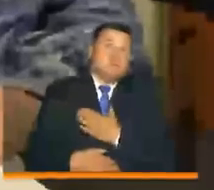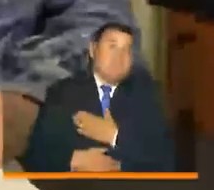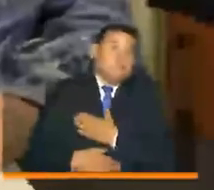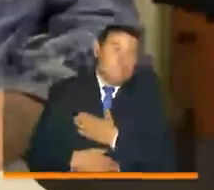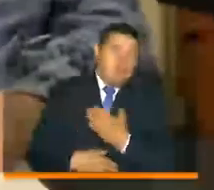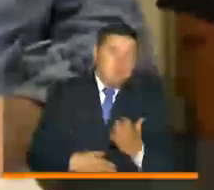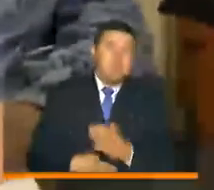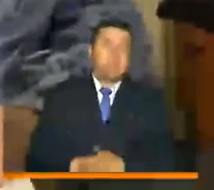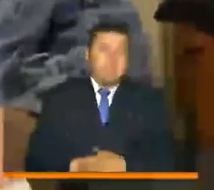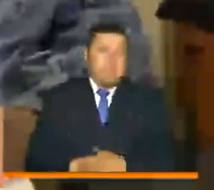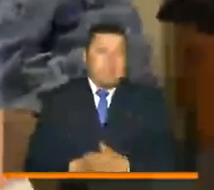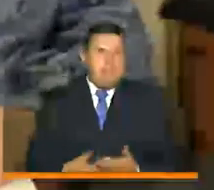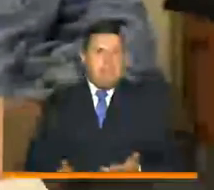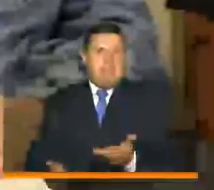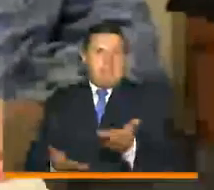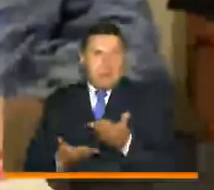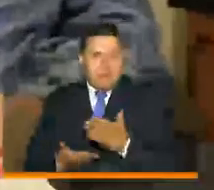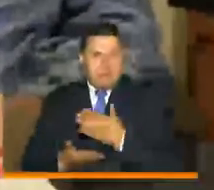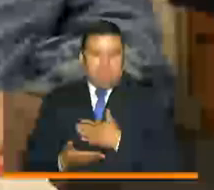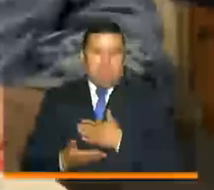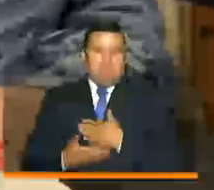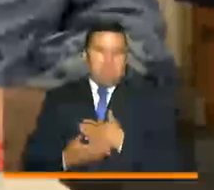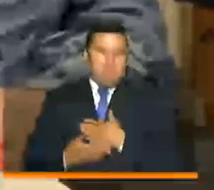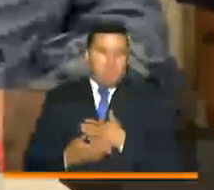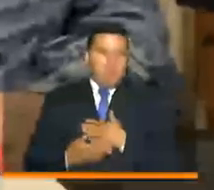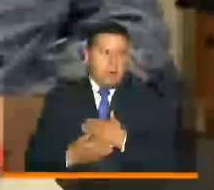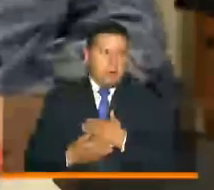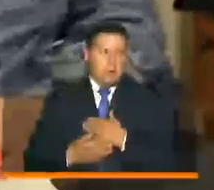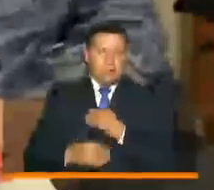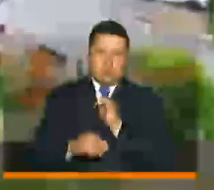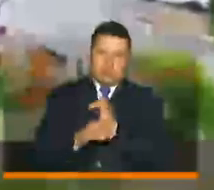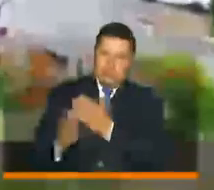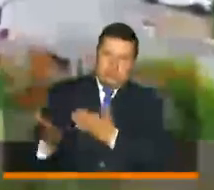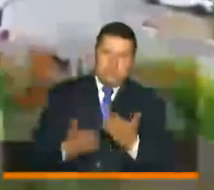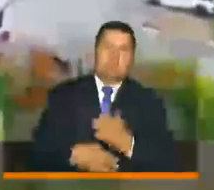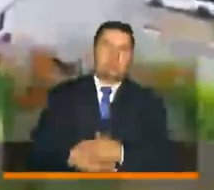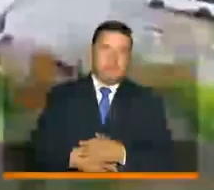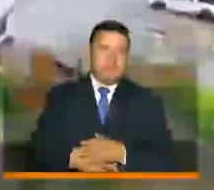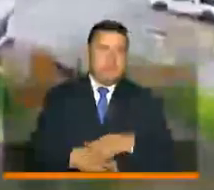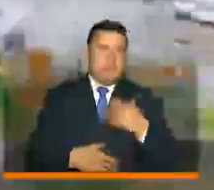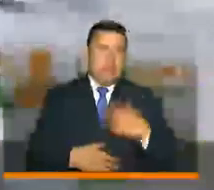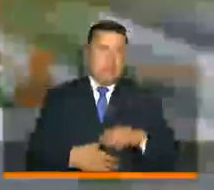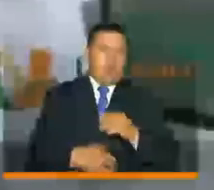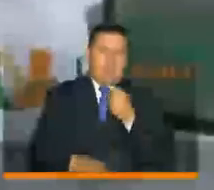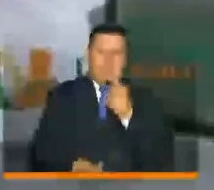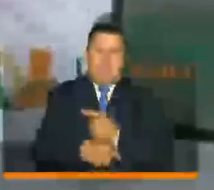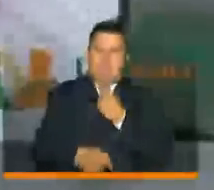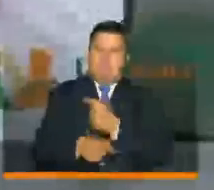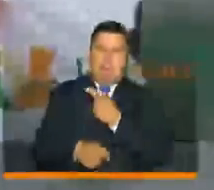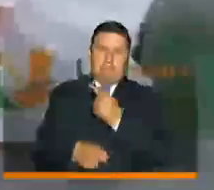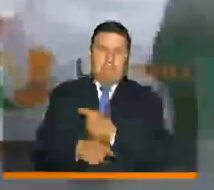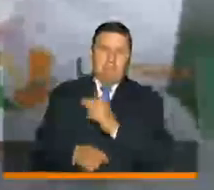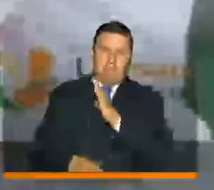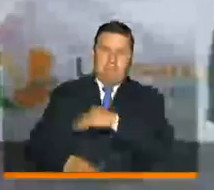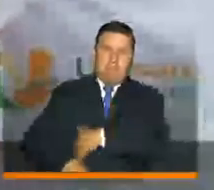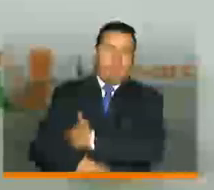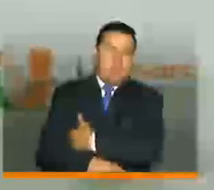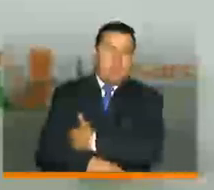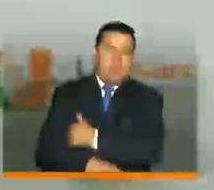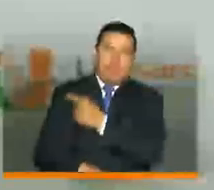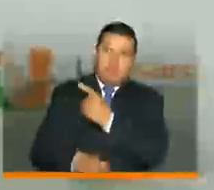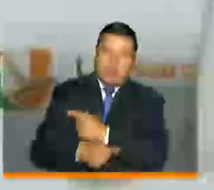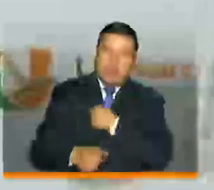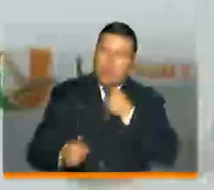placer recibirlos a esta su institución. Creo que fue un gran acierto del ministerio